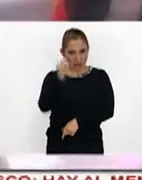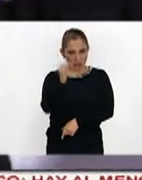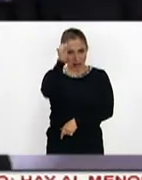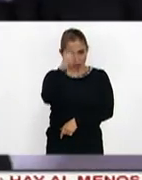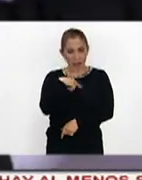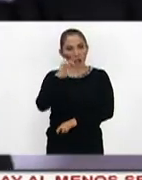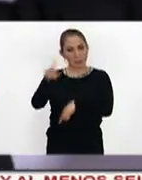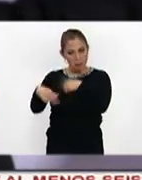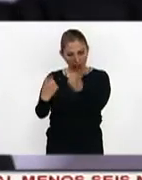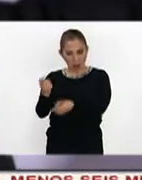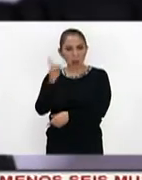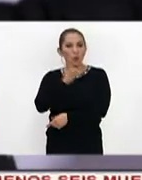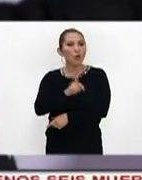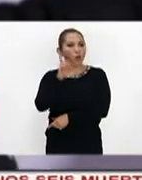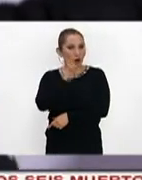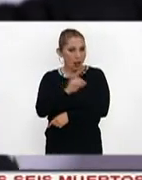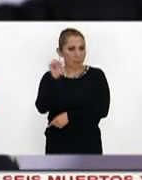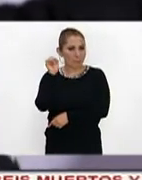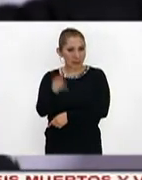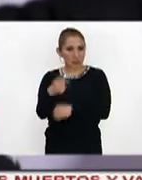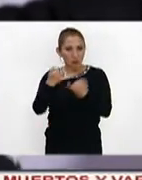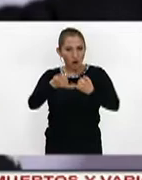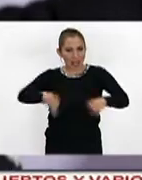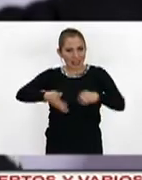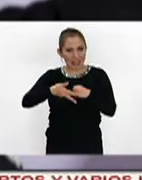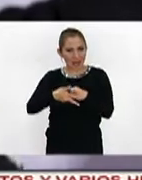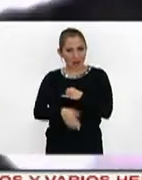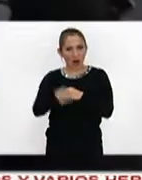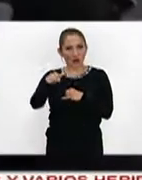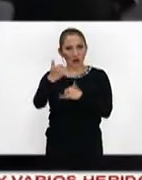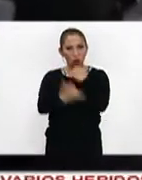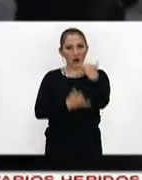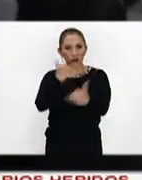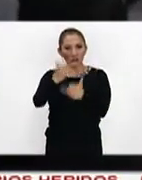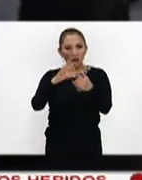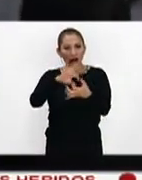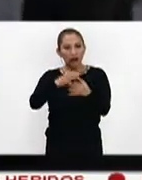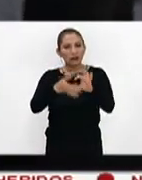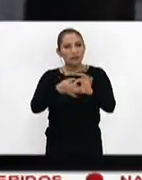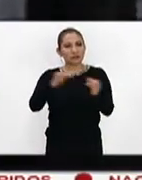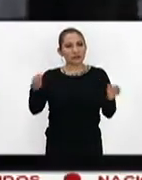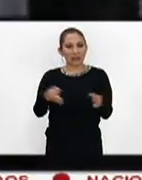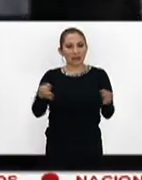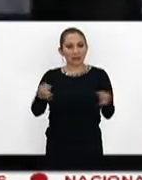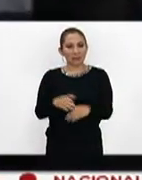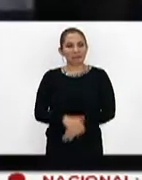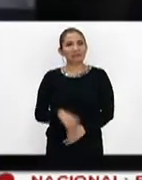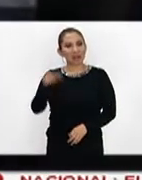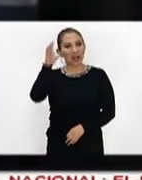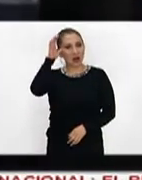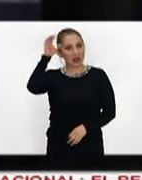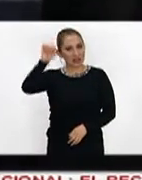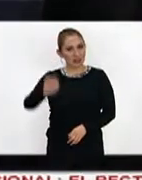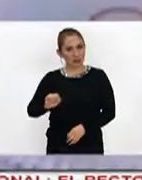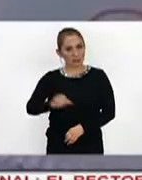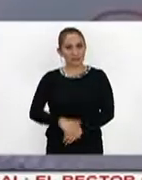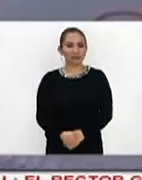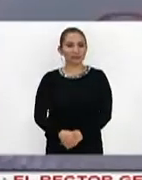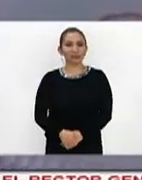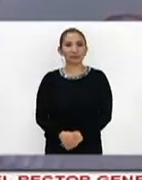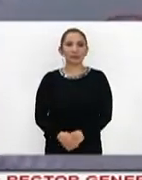Norte va a estar ahí precisamente en la inauguración de estos Juegos Olímpicos de invierno en Corea del